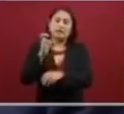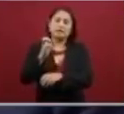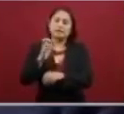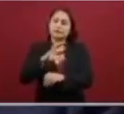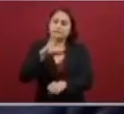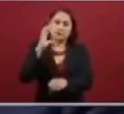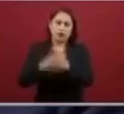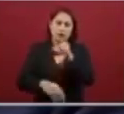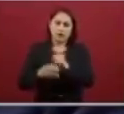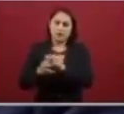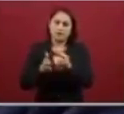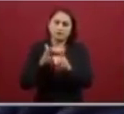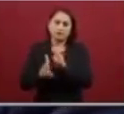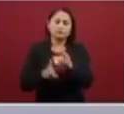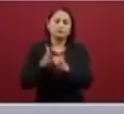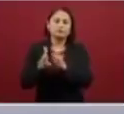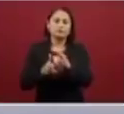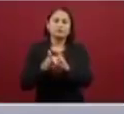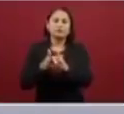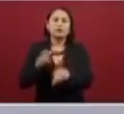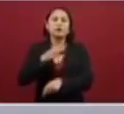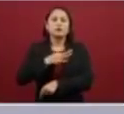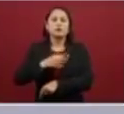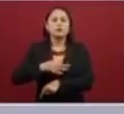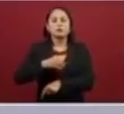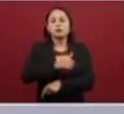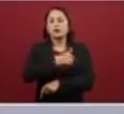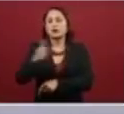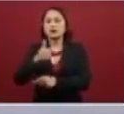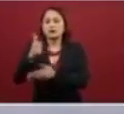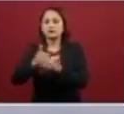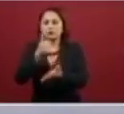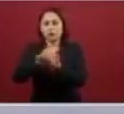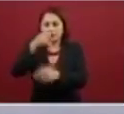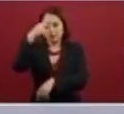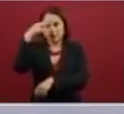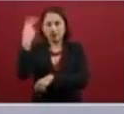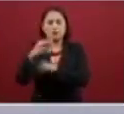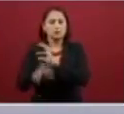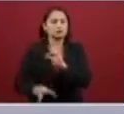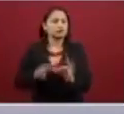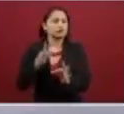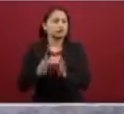el Tren Toluca, Ciudad de México.